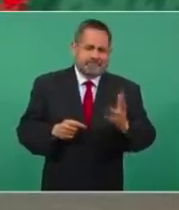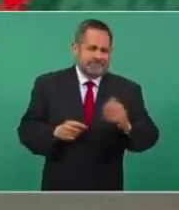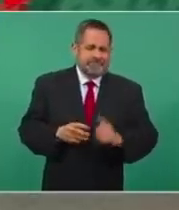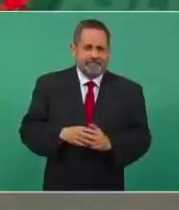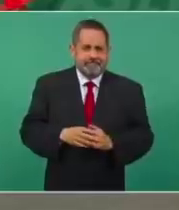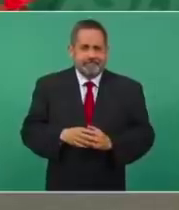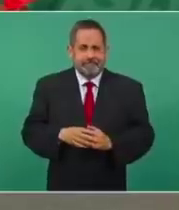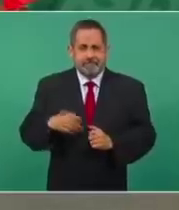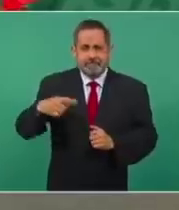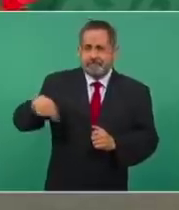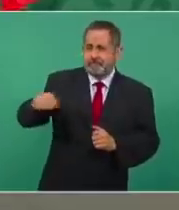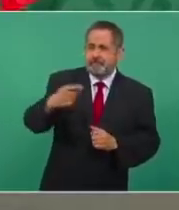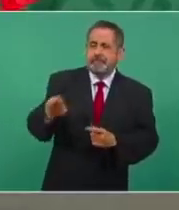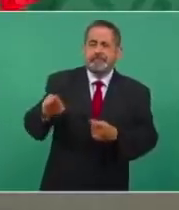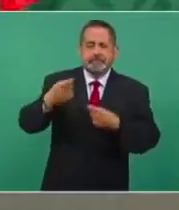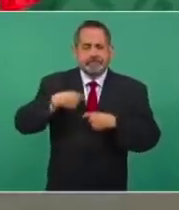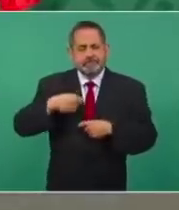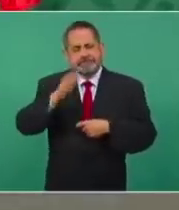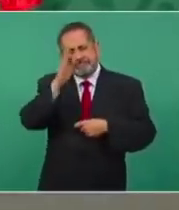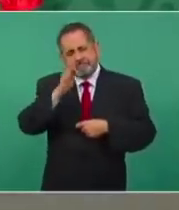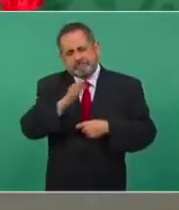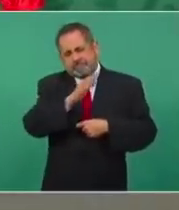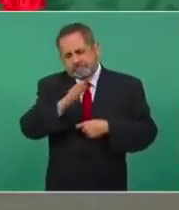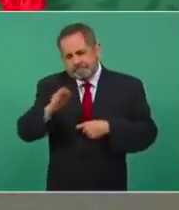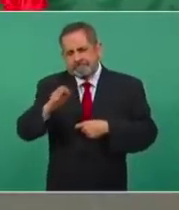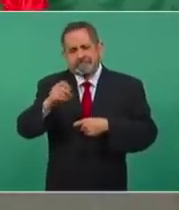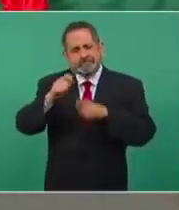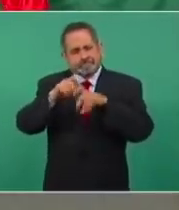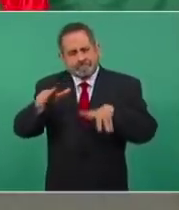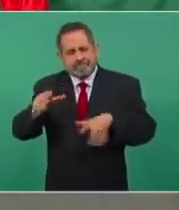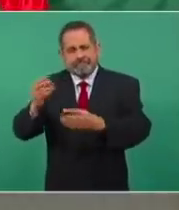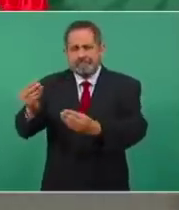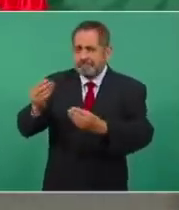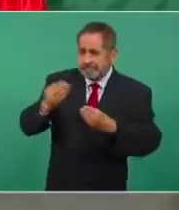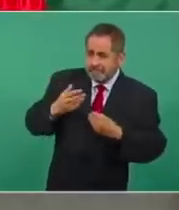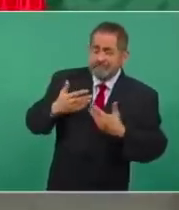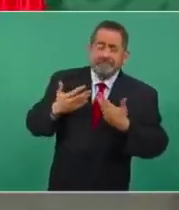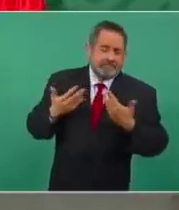nos manda bendiciones y